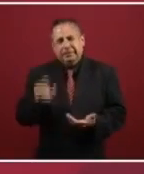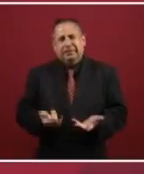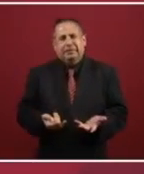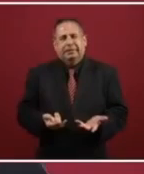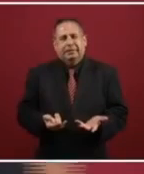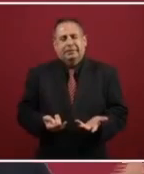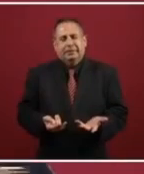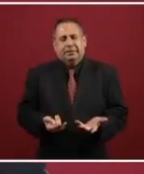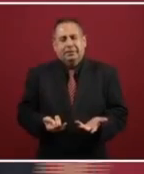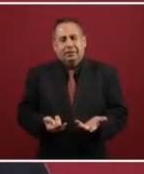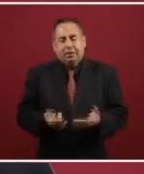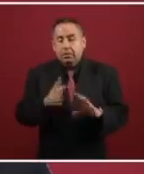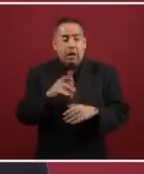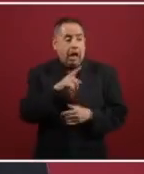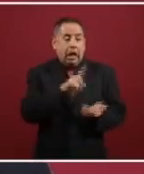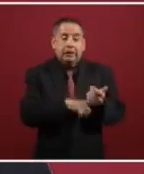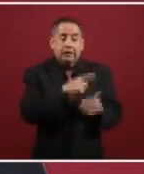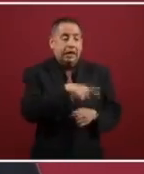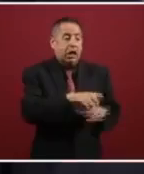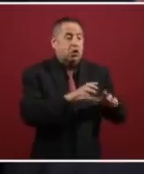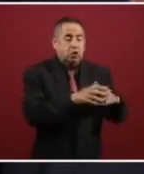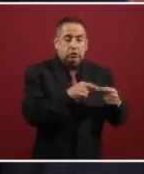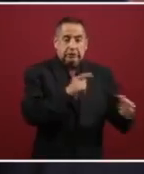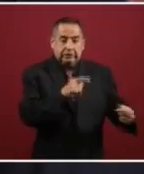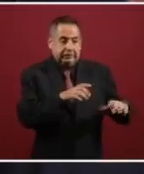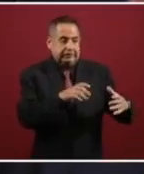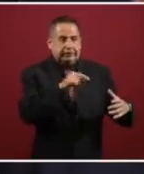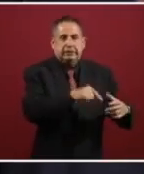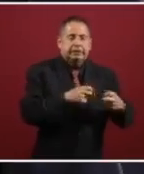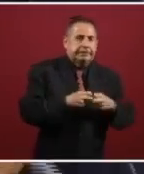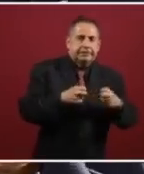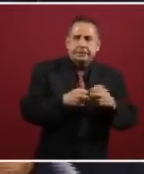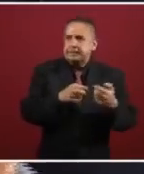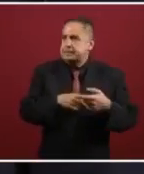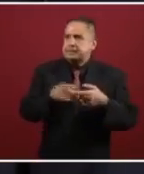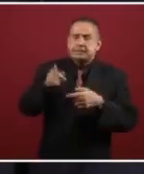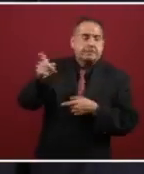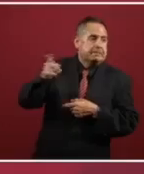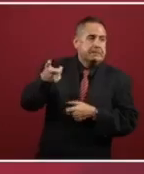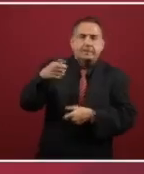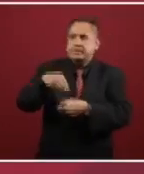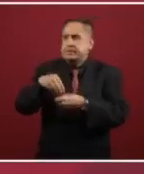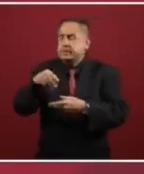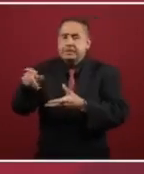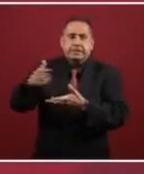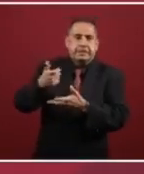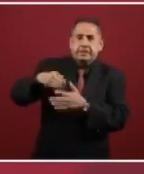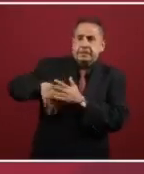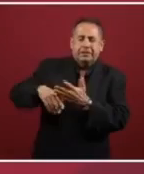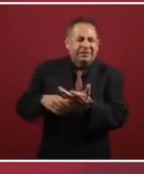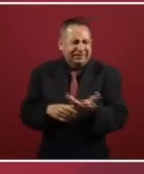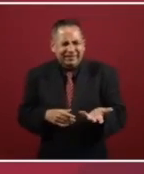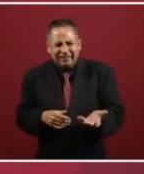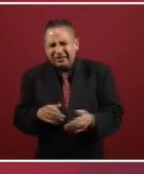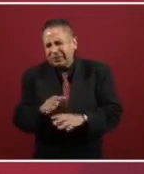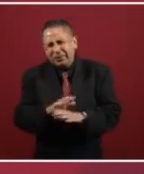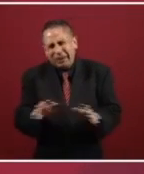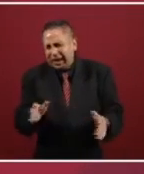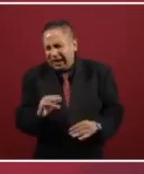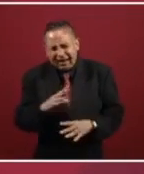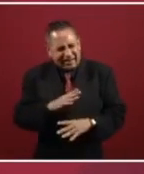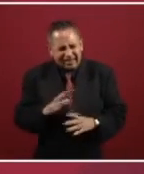pero están muy nerviosos nuestros adversarios. ¿Cómo va a haber partida secreta? Si